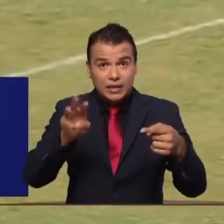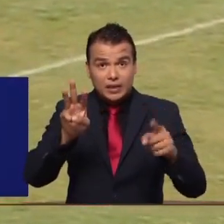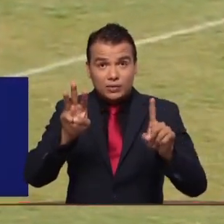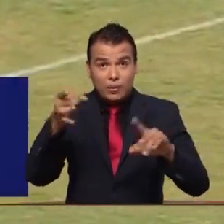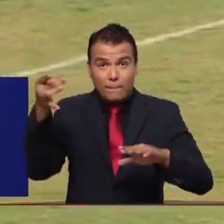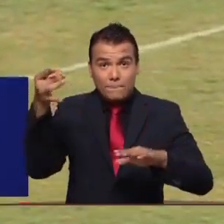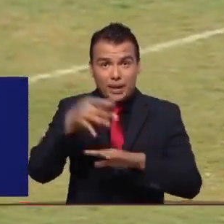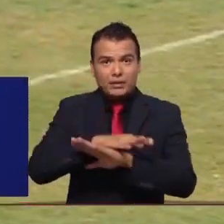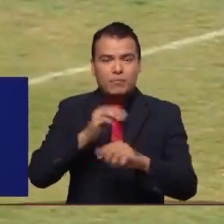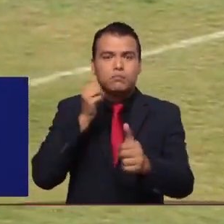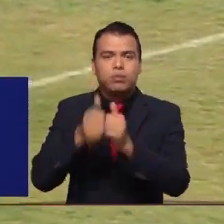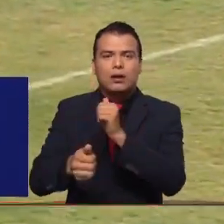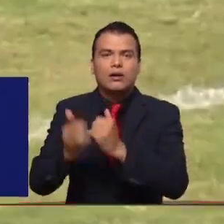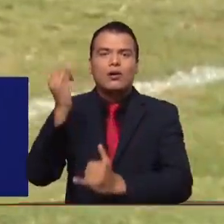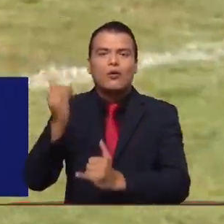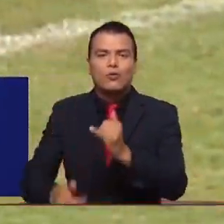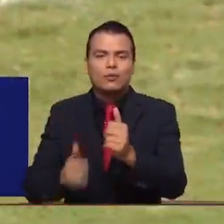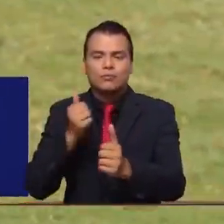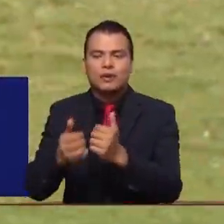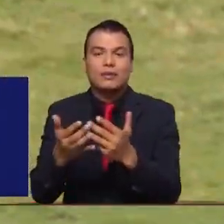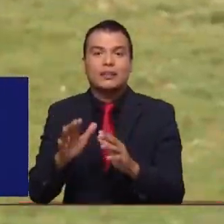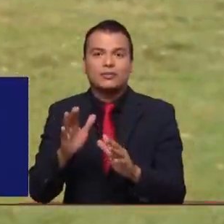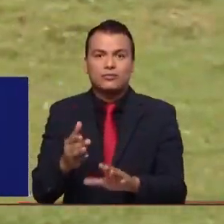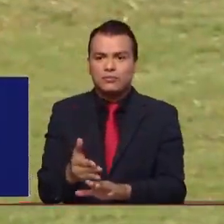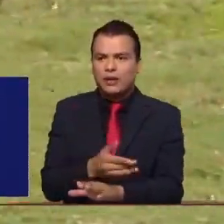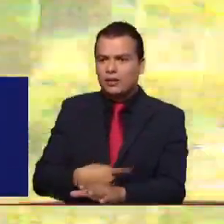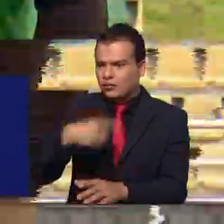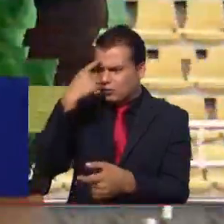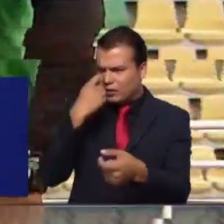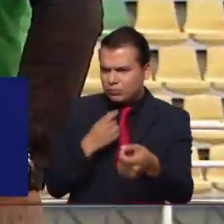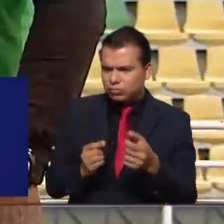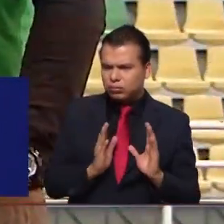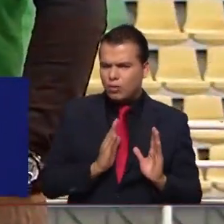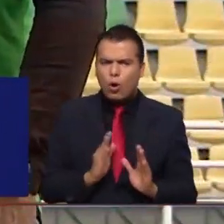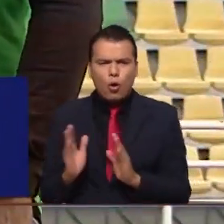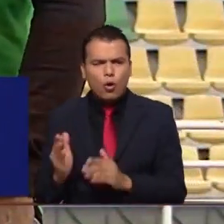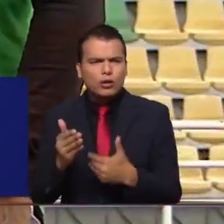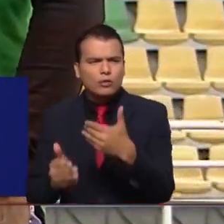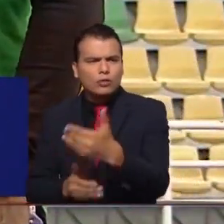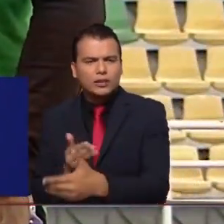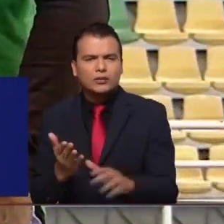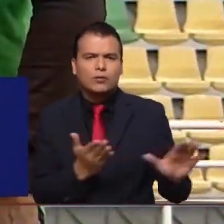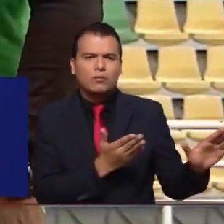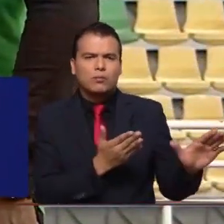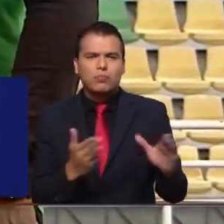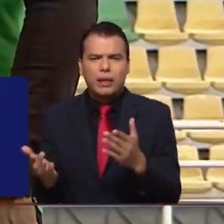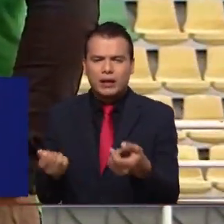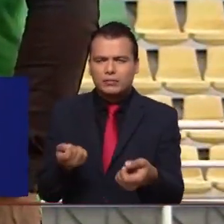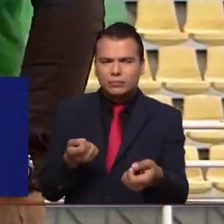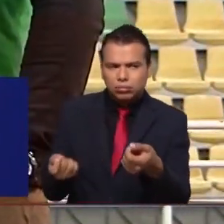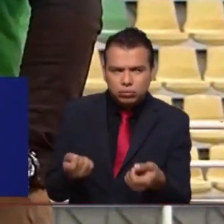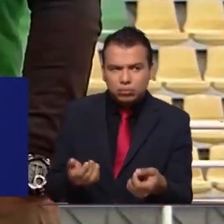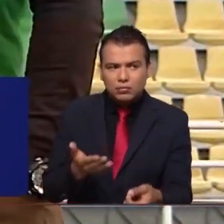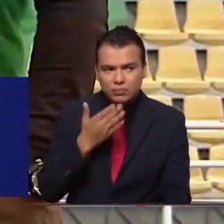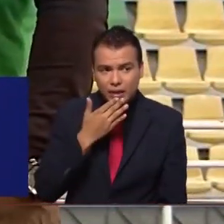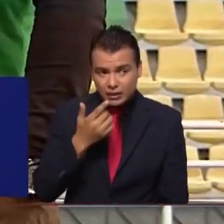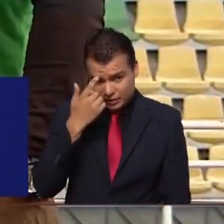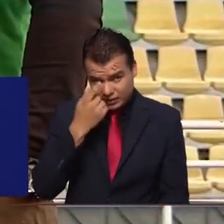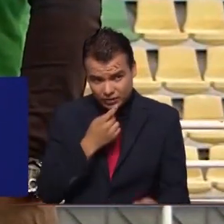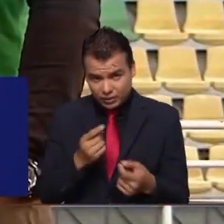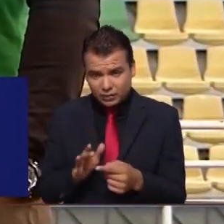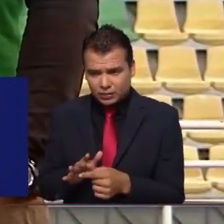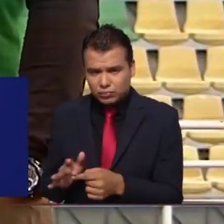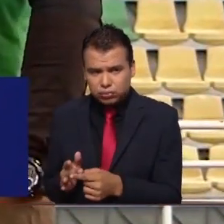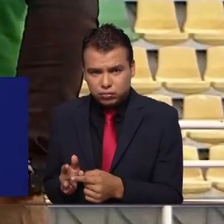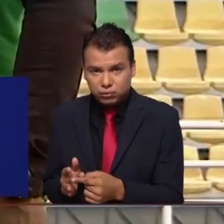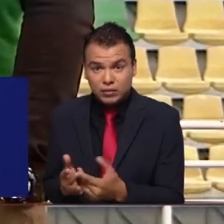que se hace desde la elaboración, lo que se ha planificado con la idea de juego por abajo, de darle buen trato a la pelota y de explotar las